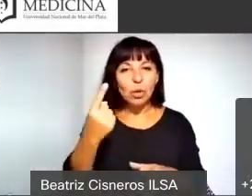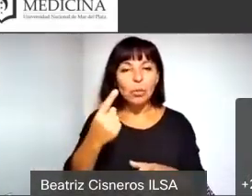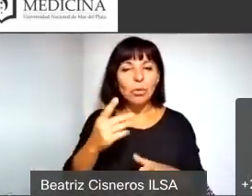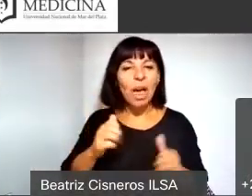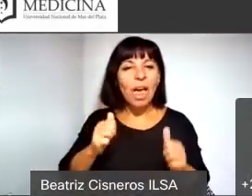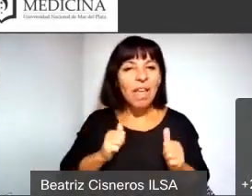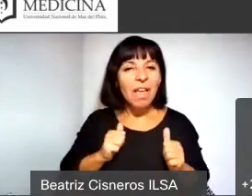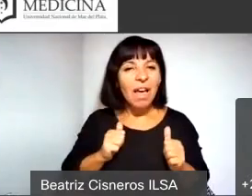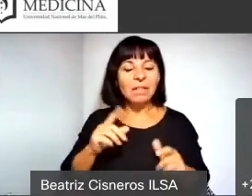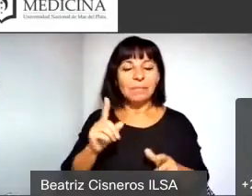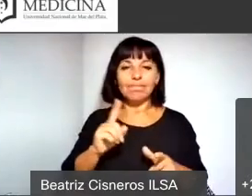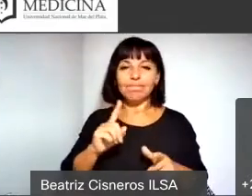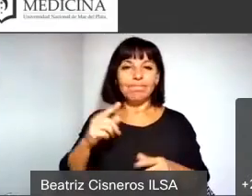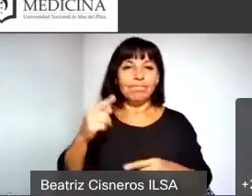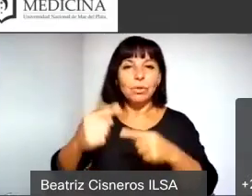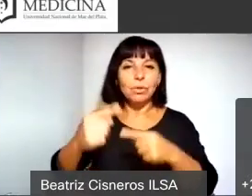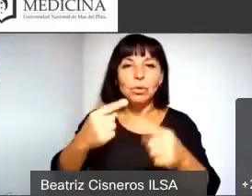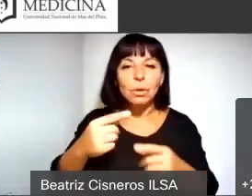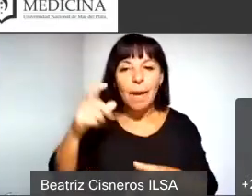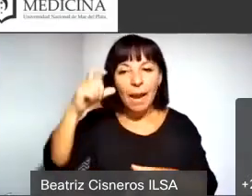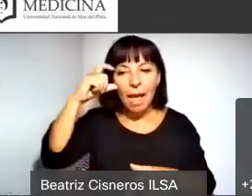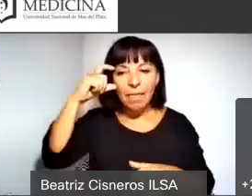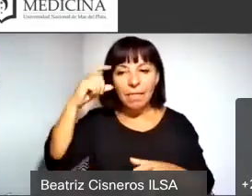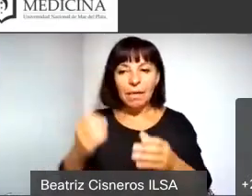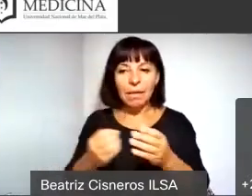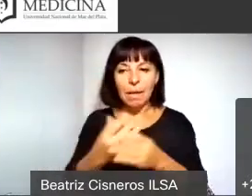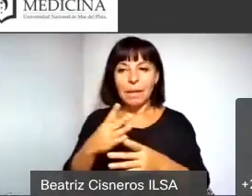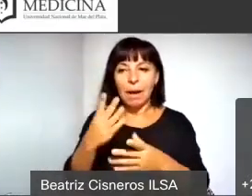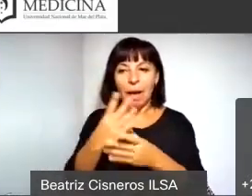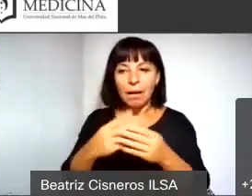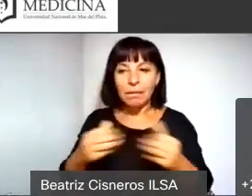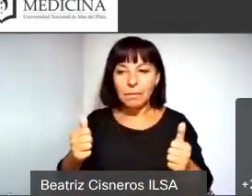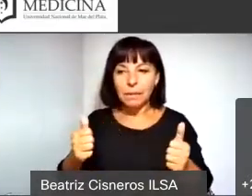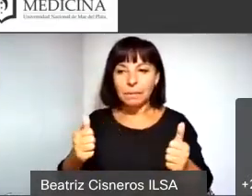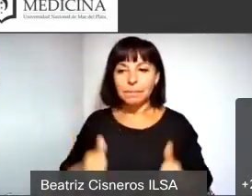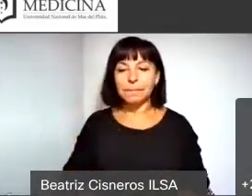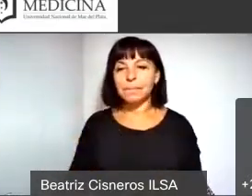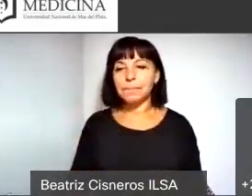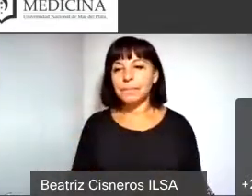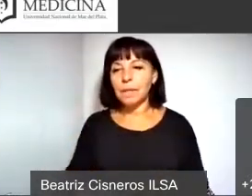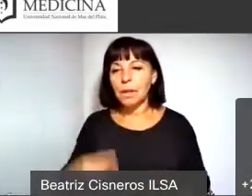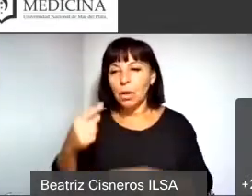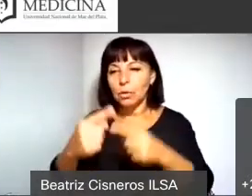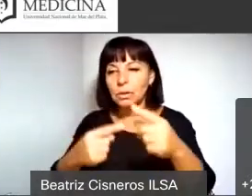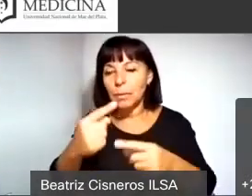poco más y para las 10 tenemos que finalizar, ¿sí? Así que continuamos.